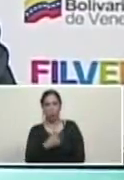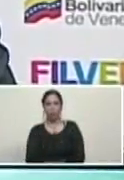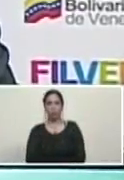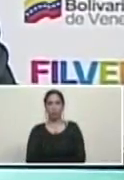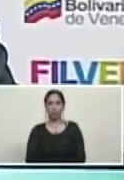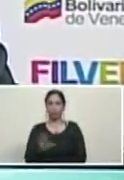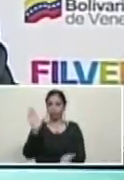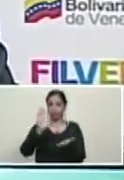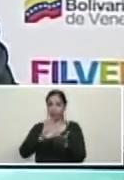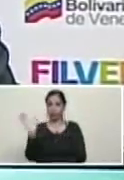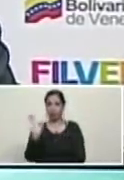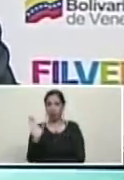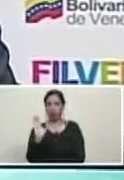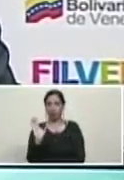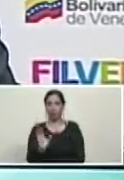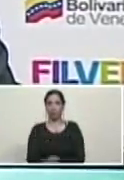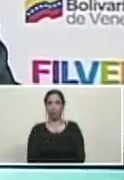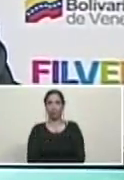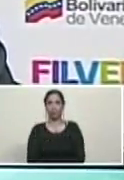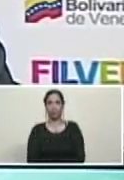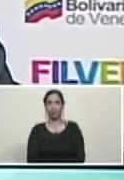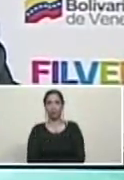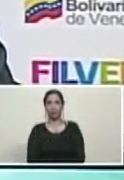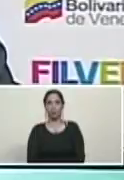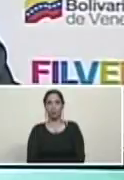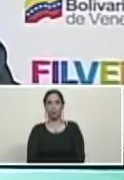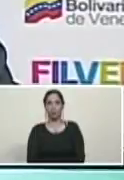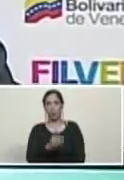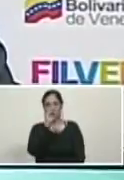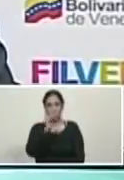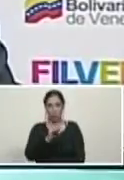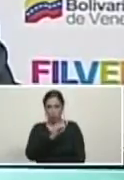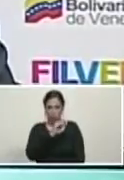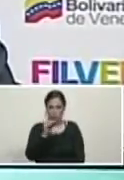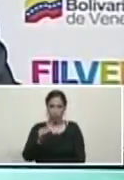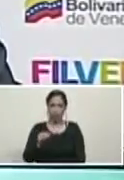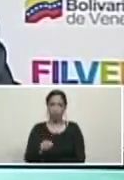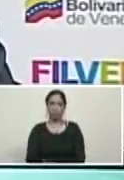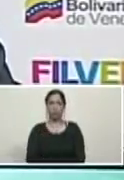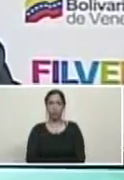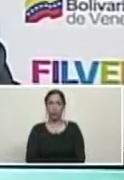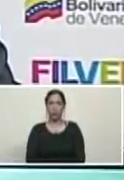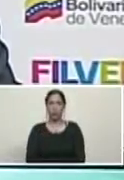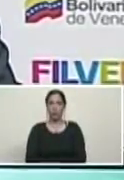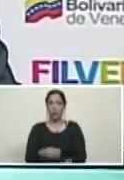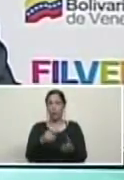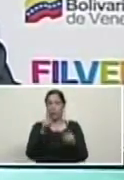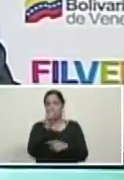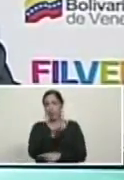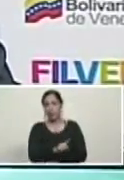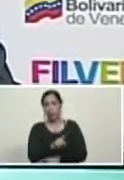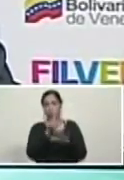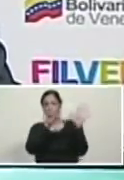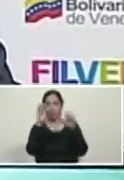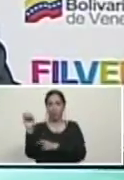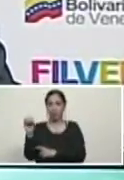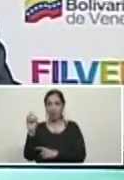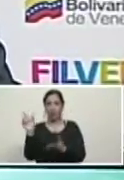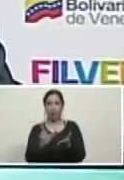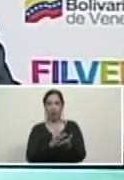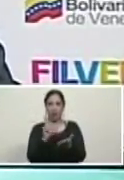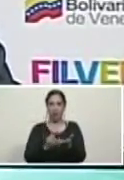de Caracas. Se van a bautizar de manera directa 160 libros